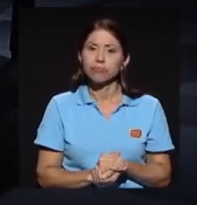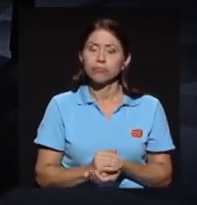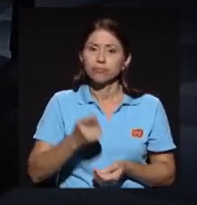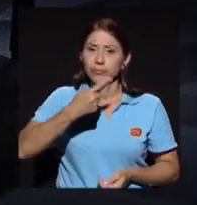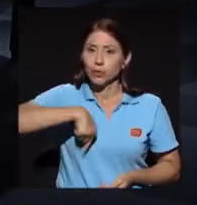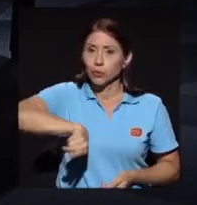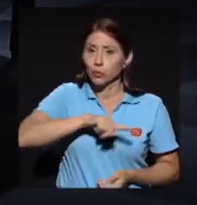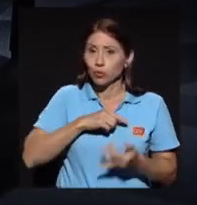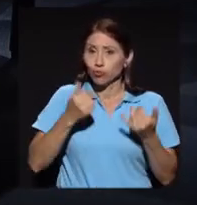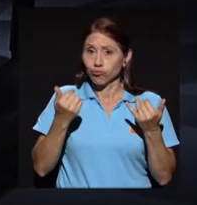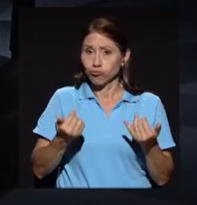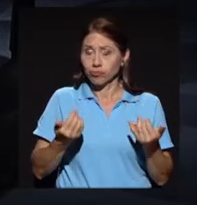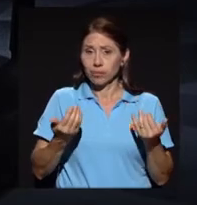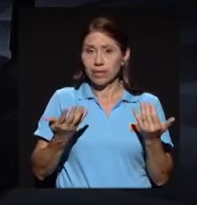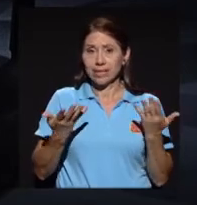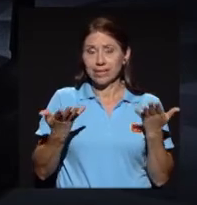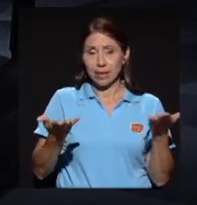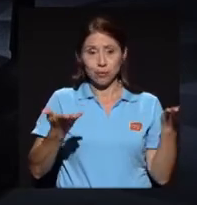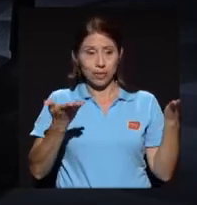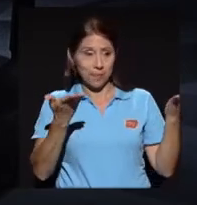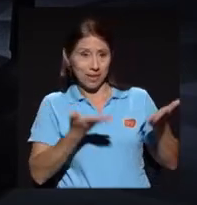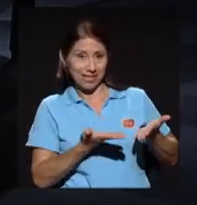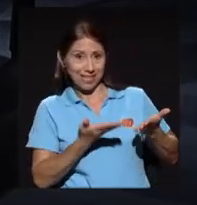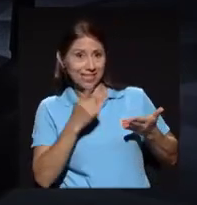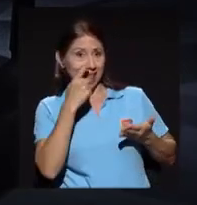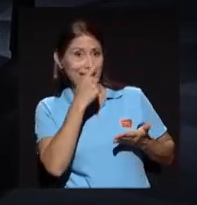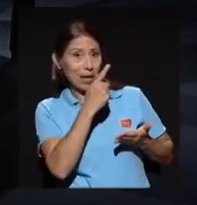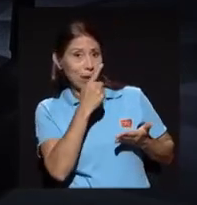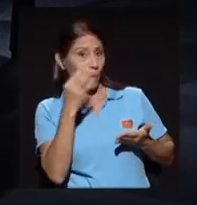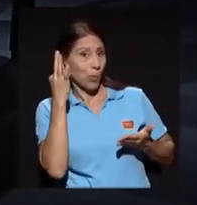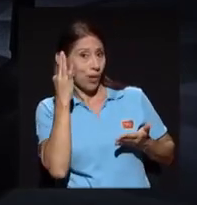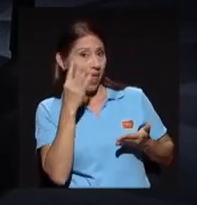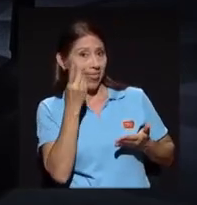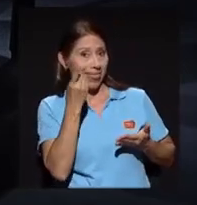estamos en presencia de una desamparadeña y de un